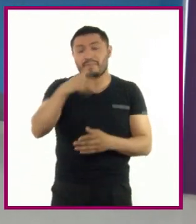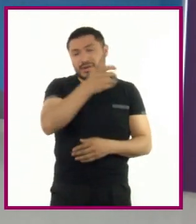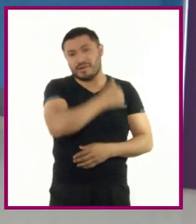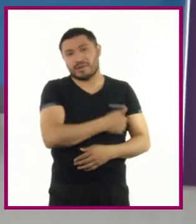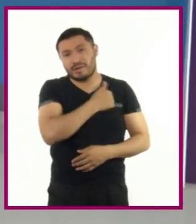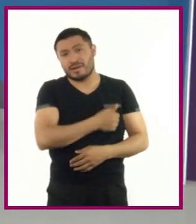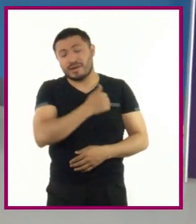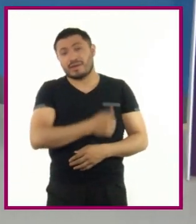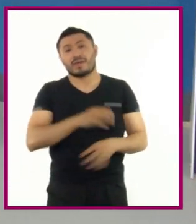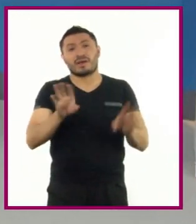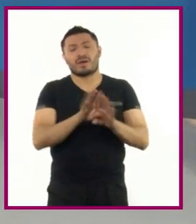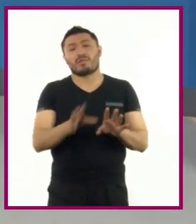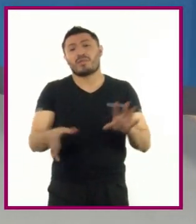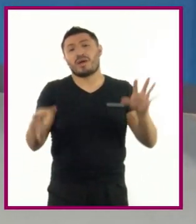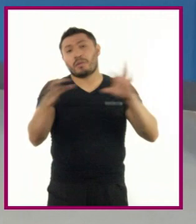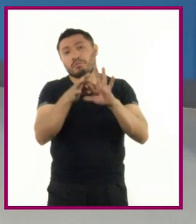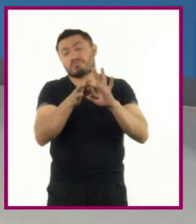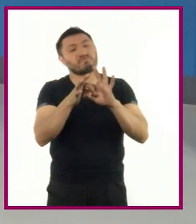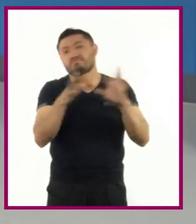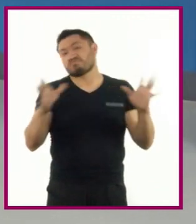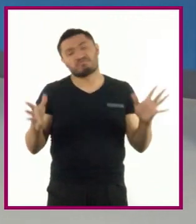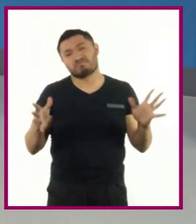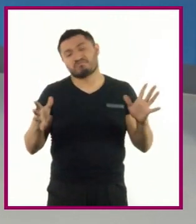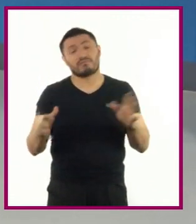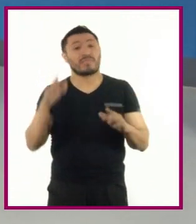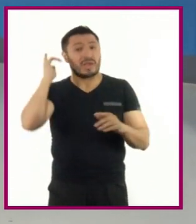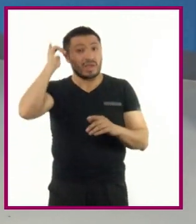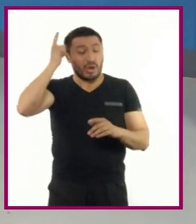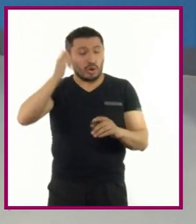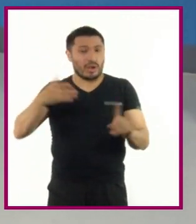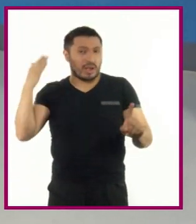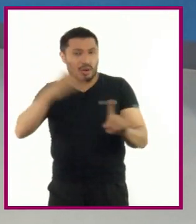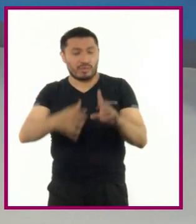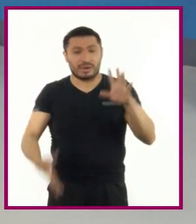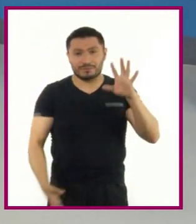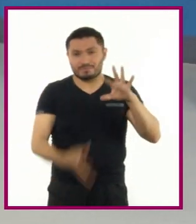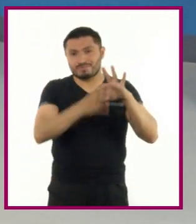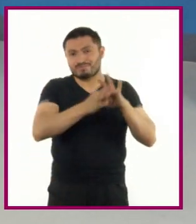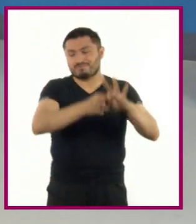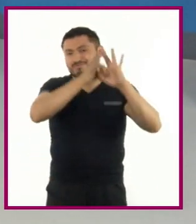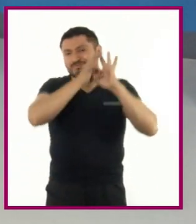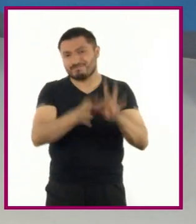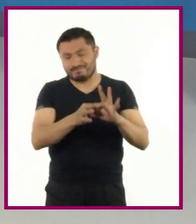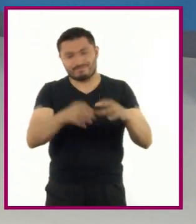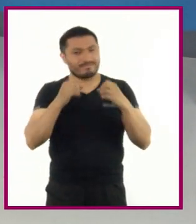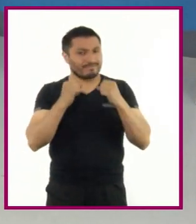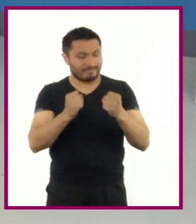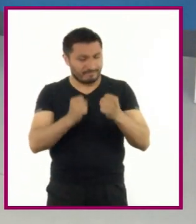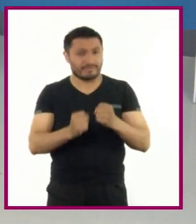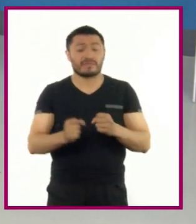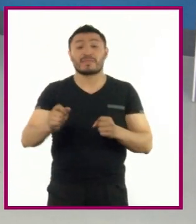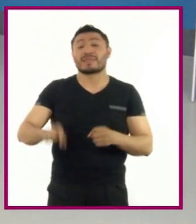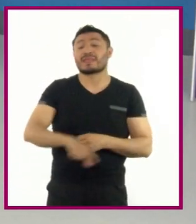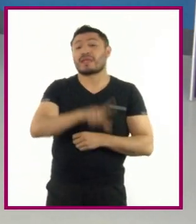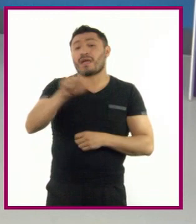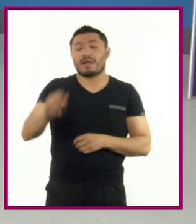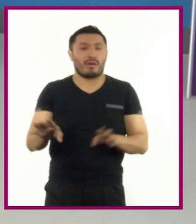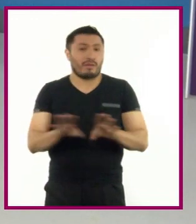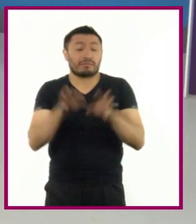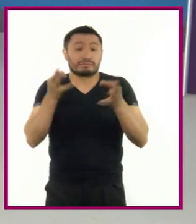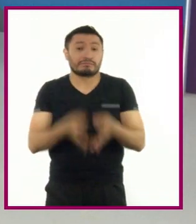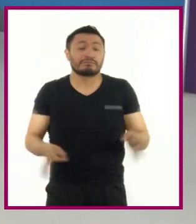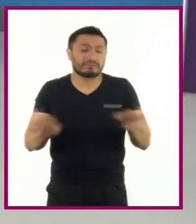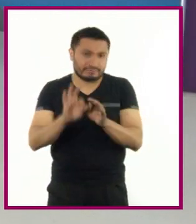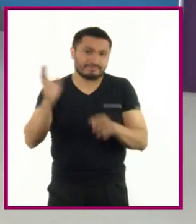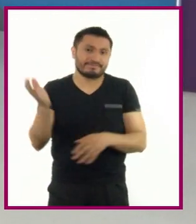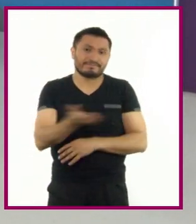económicas eran menos estrechas y se esperaba incrementarlas con este tratado. Por tanto, resultaba indispensable adaptarse